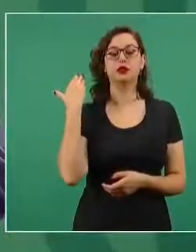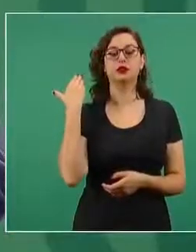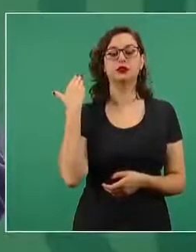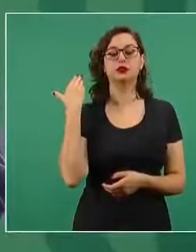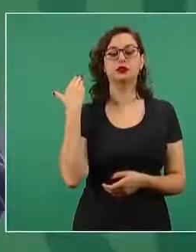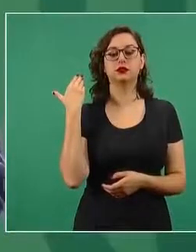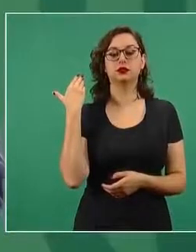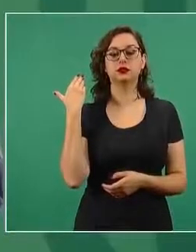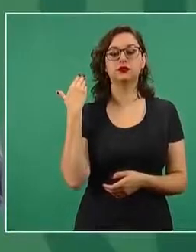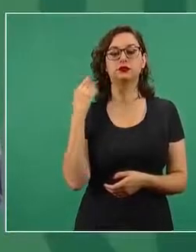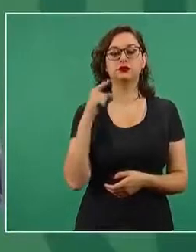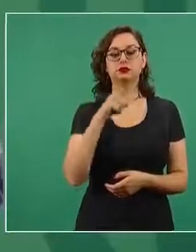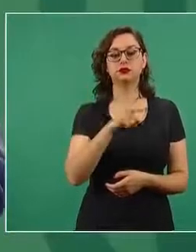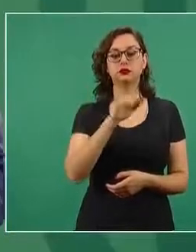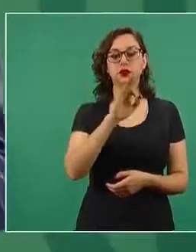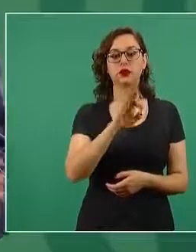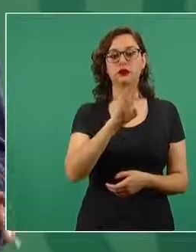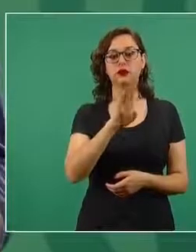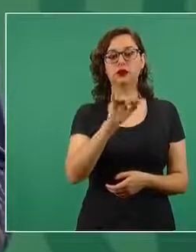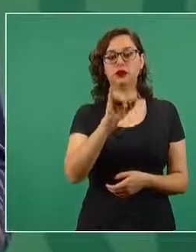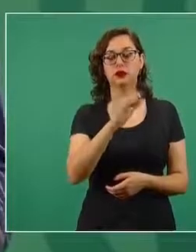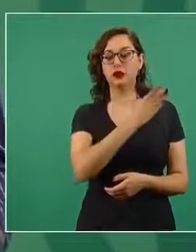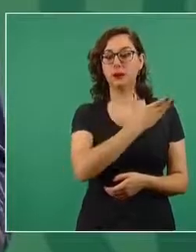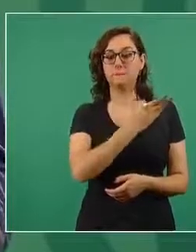del FBI